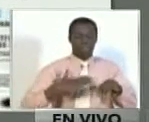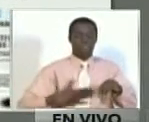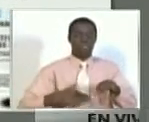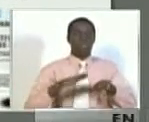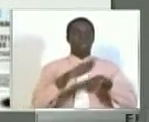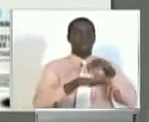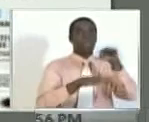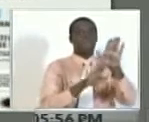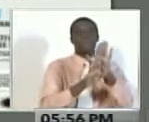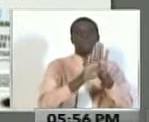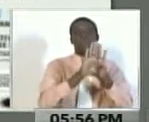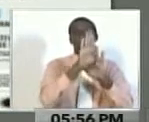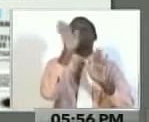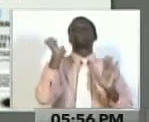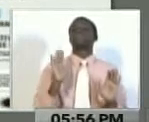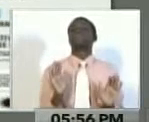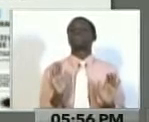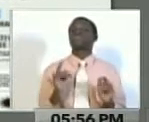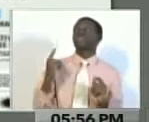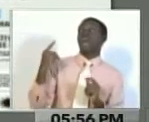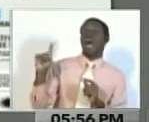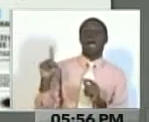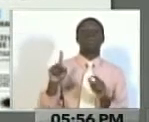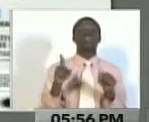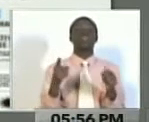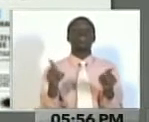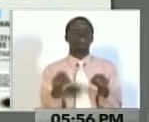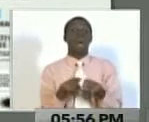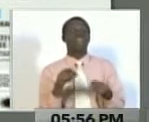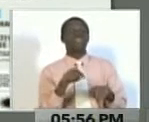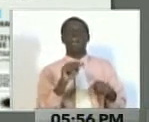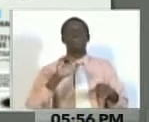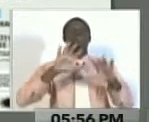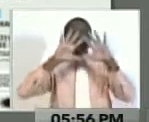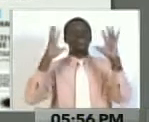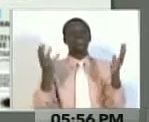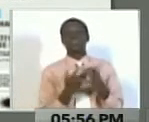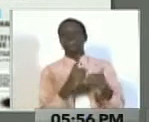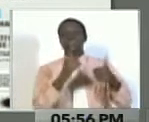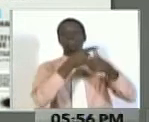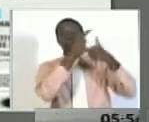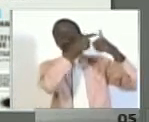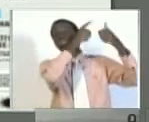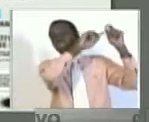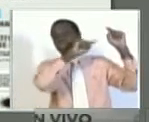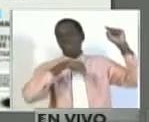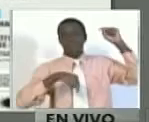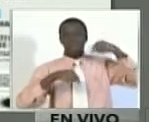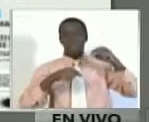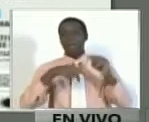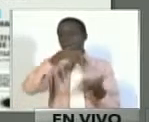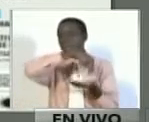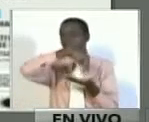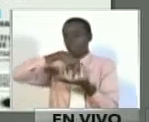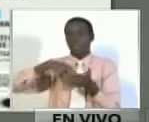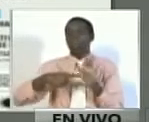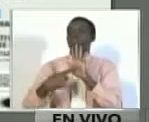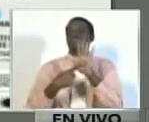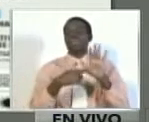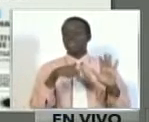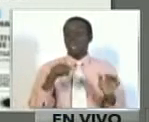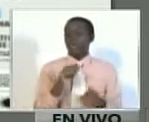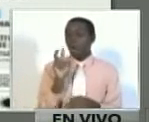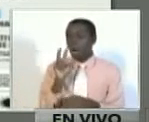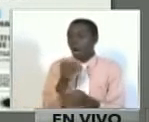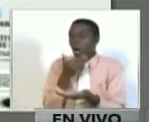cambiar es la geografía. Aquí tenemos a los principales mercados de música del planeta, festivales de música del planeta, que se han quedado, como te decía al principio, asombrados por el talento